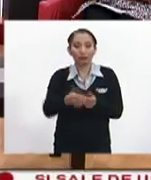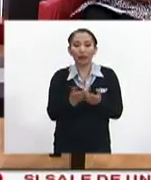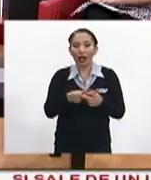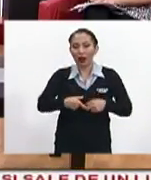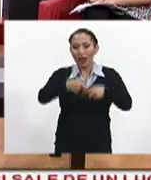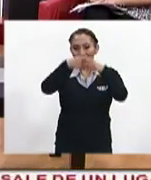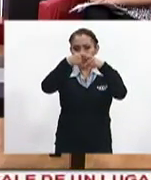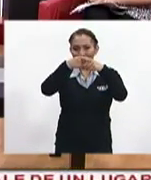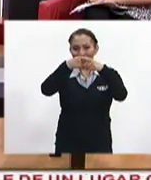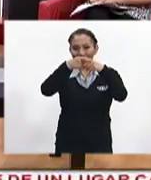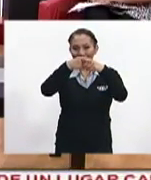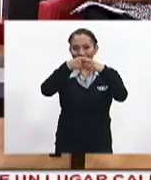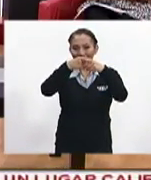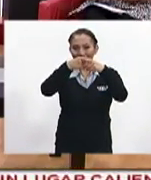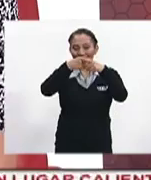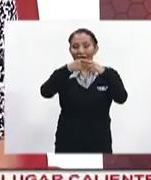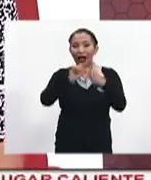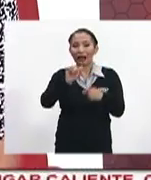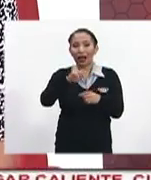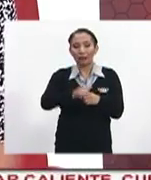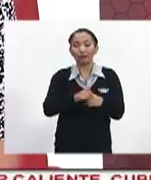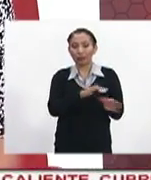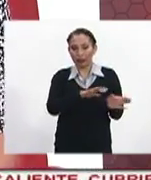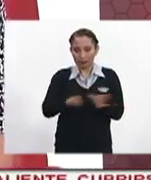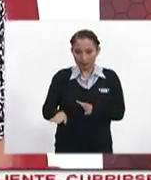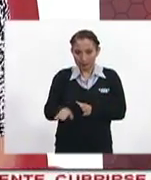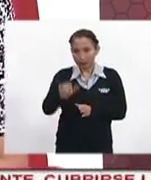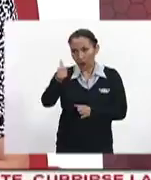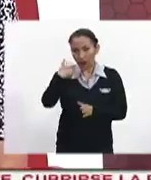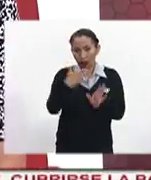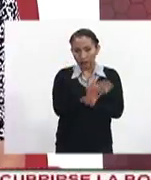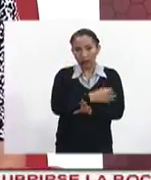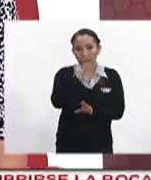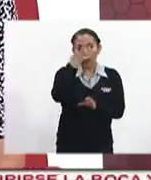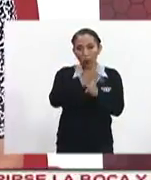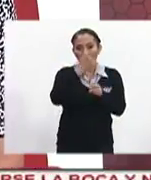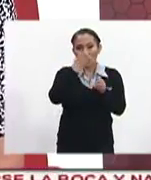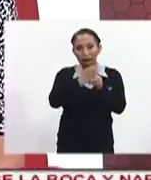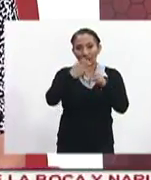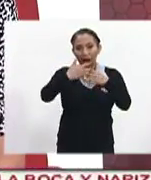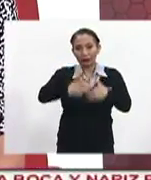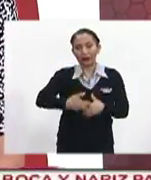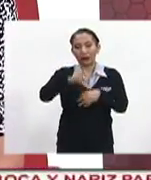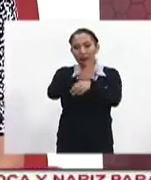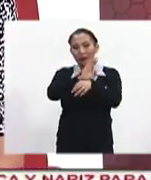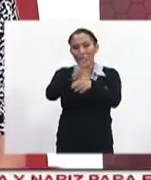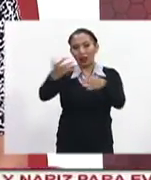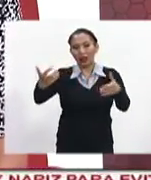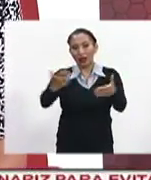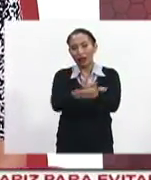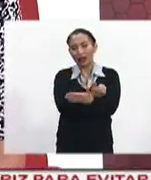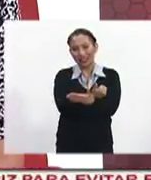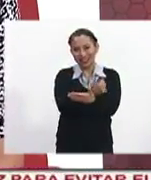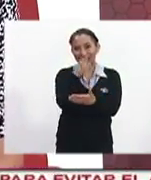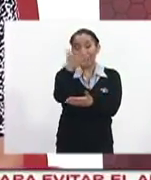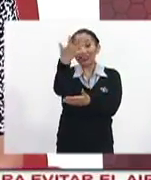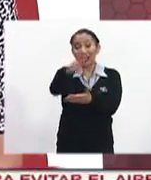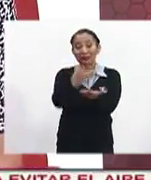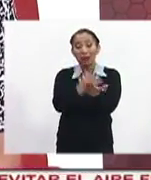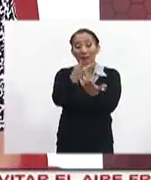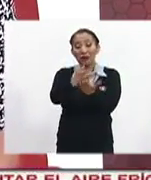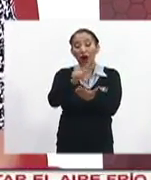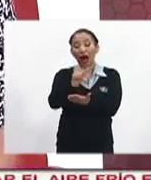Vamos a una pausa. Anita. Y es que la Cuarta Compañía, película ganadora de 10